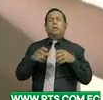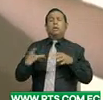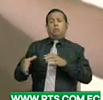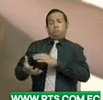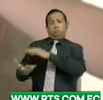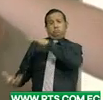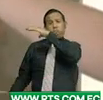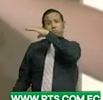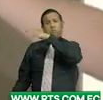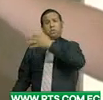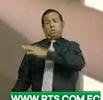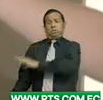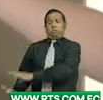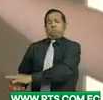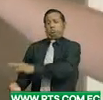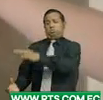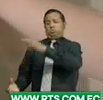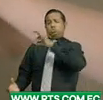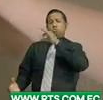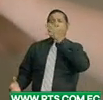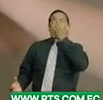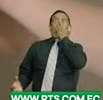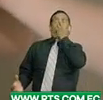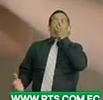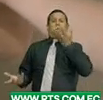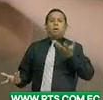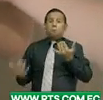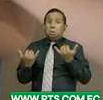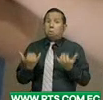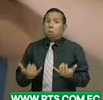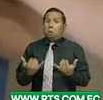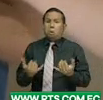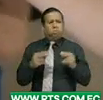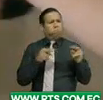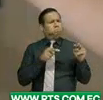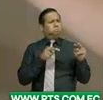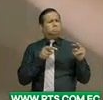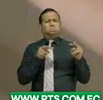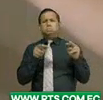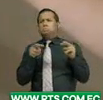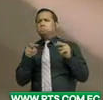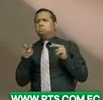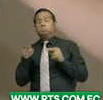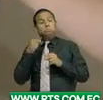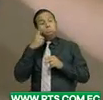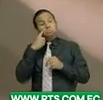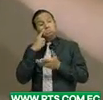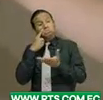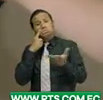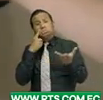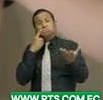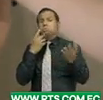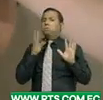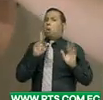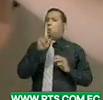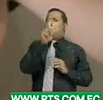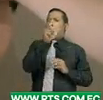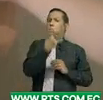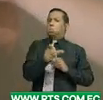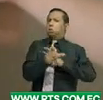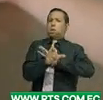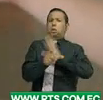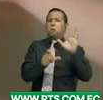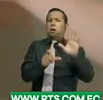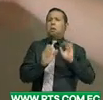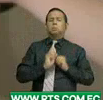tanques de oxígeno, yendo a recargar. Sin embargo, ahora ya podemos mostrar esto de acá, que tenemos a un solo paciente con la